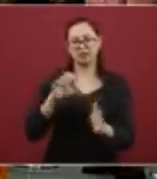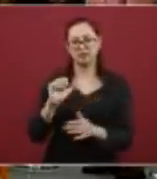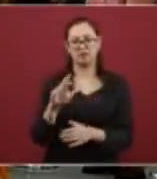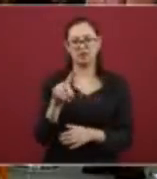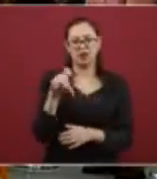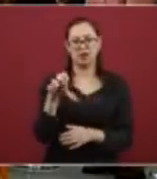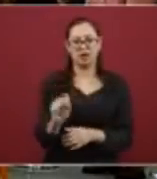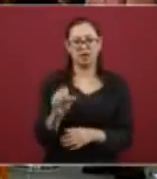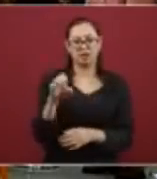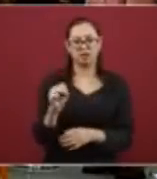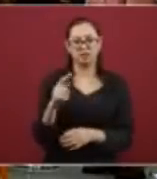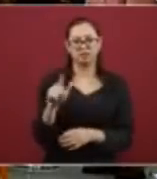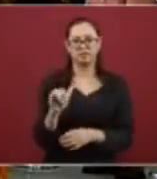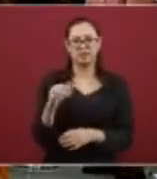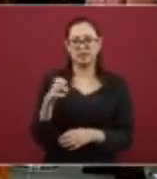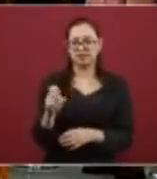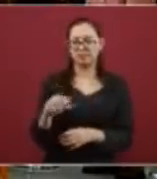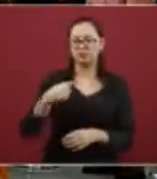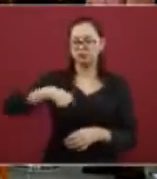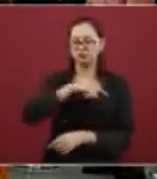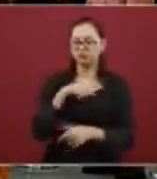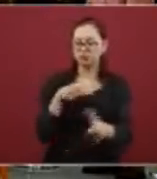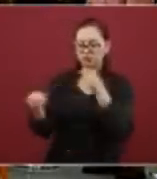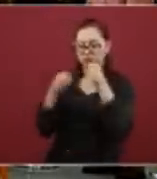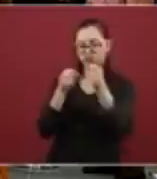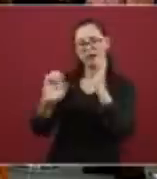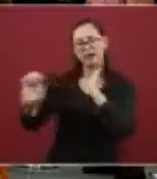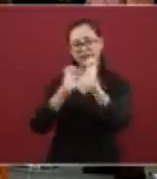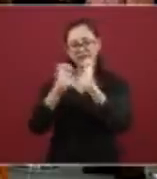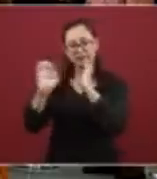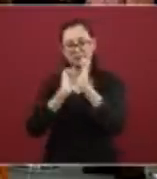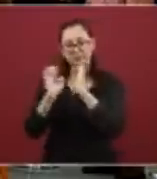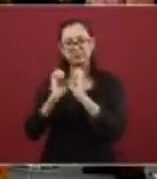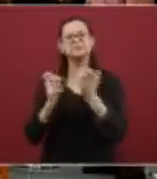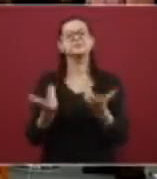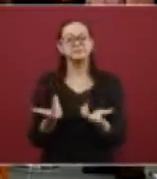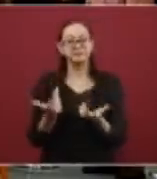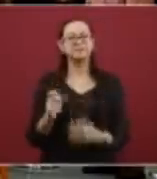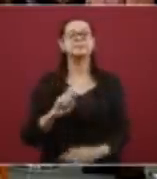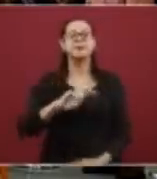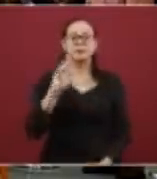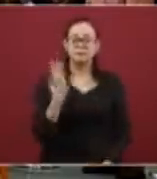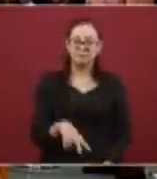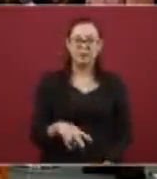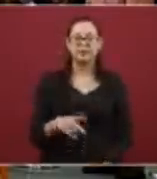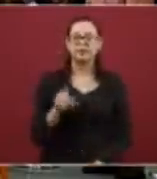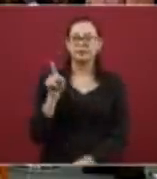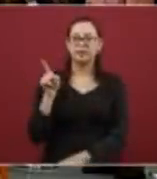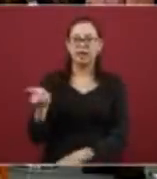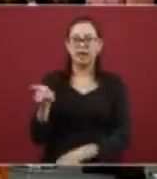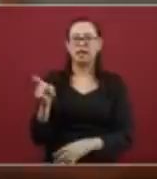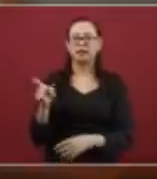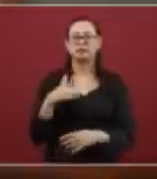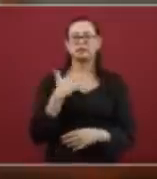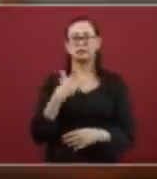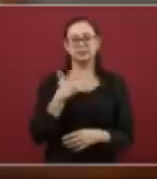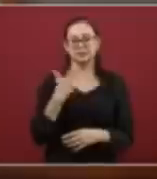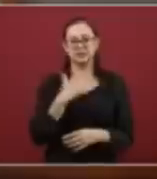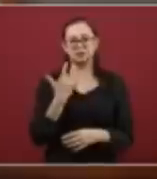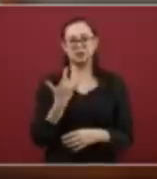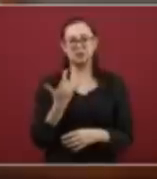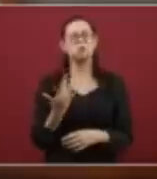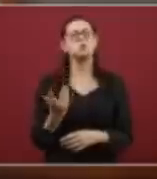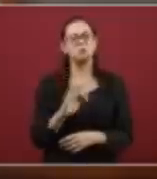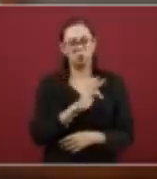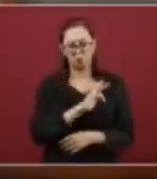Quería comentarle que lo entrevistamos y efectivamente está muy convencido de que se puede lograr el